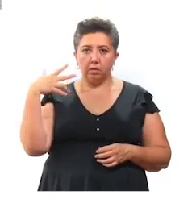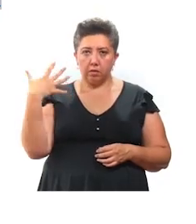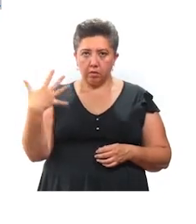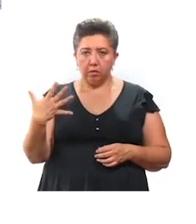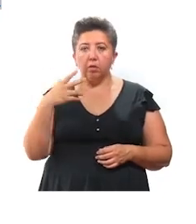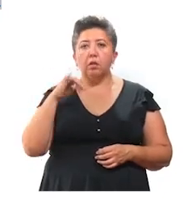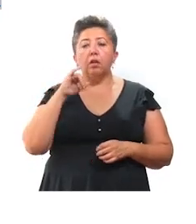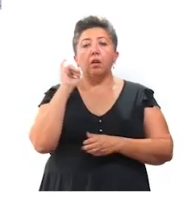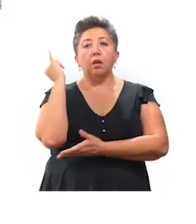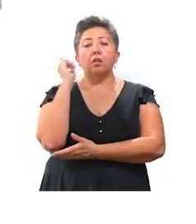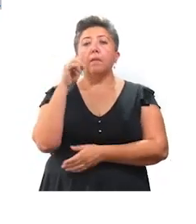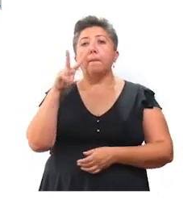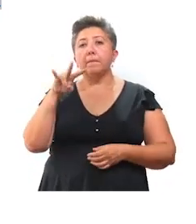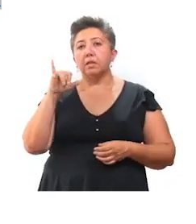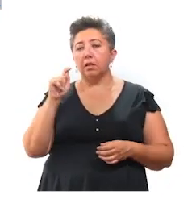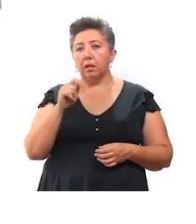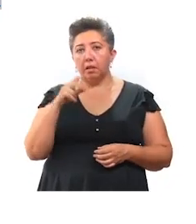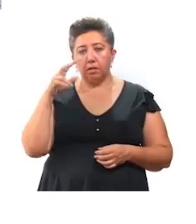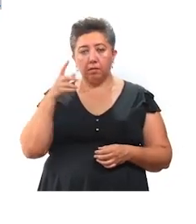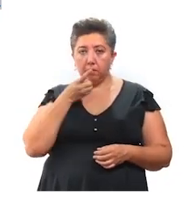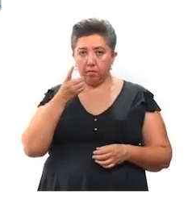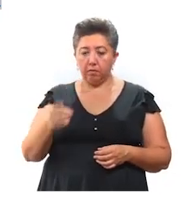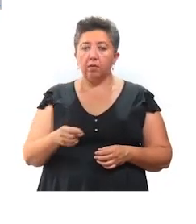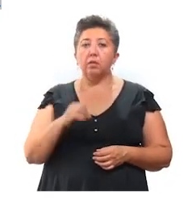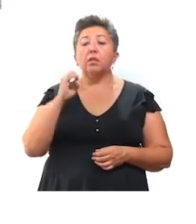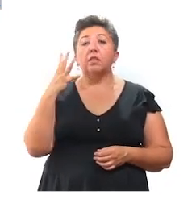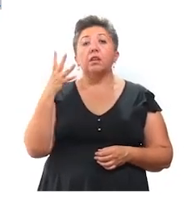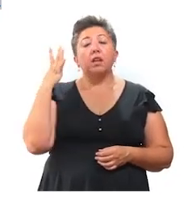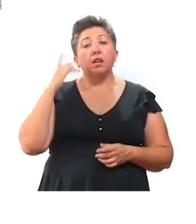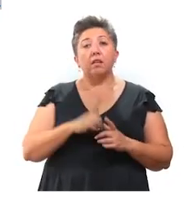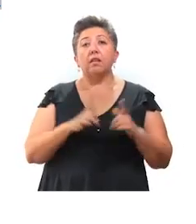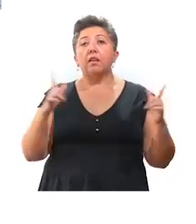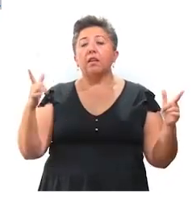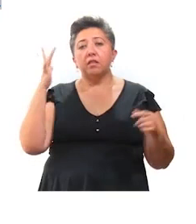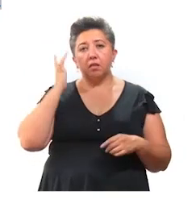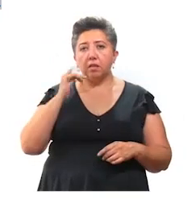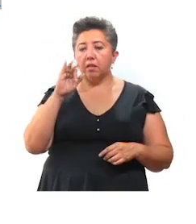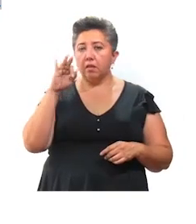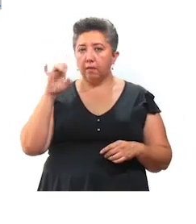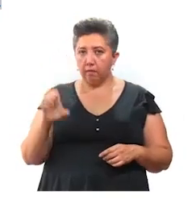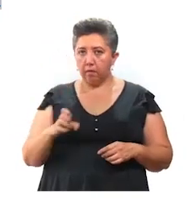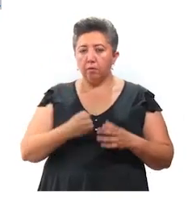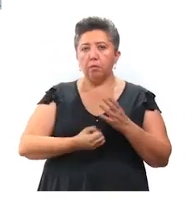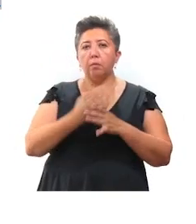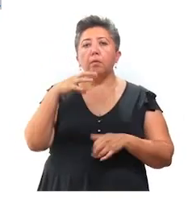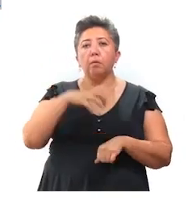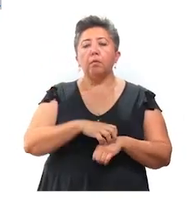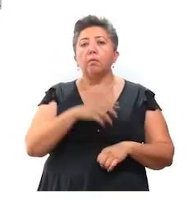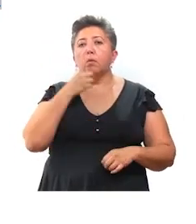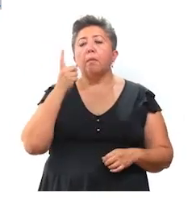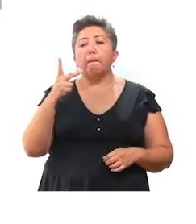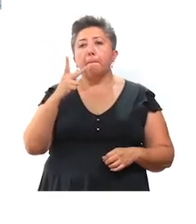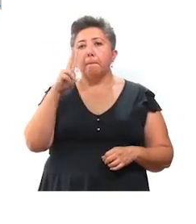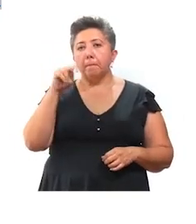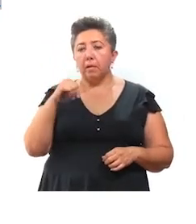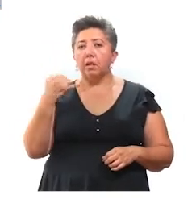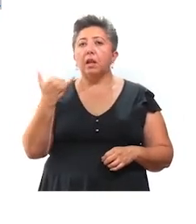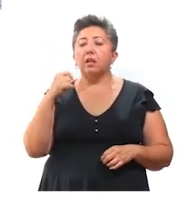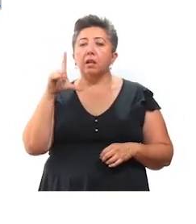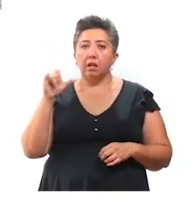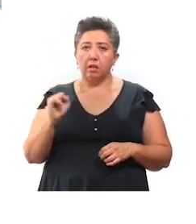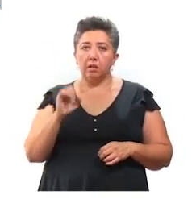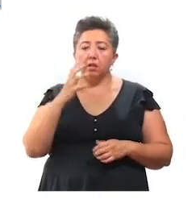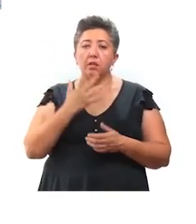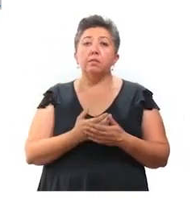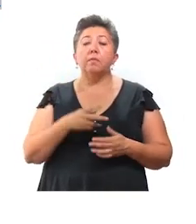5, Jardines de Vista Alegre, 4, Gran Santa Fe, García Generés, Nueva Cuculcán, Plan de Ayala Sur